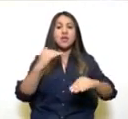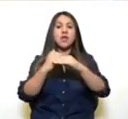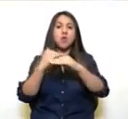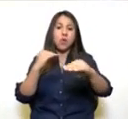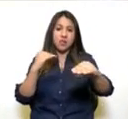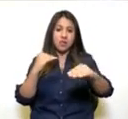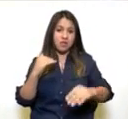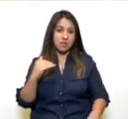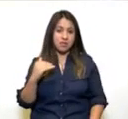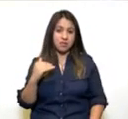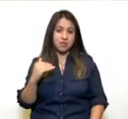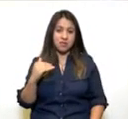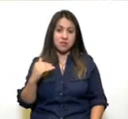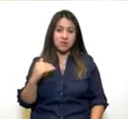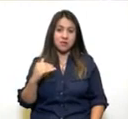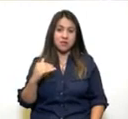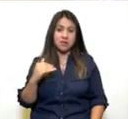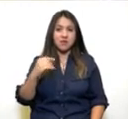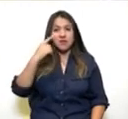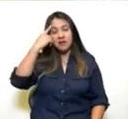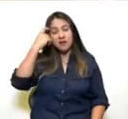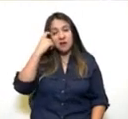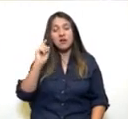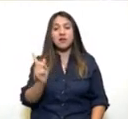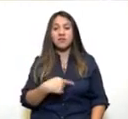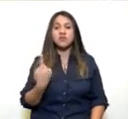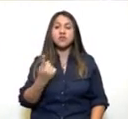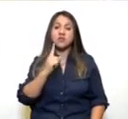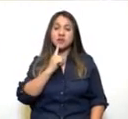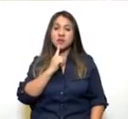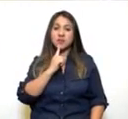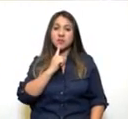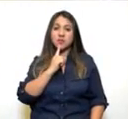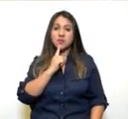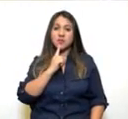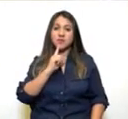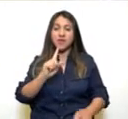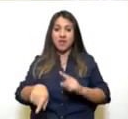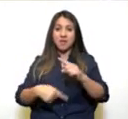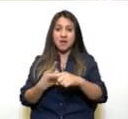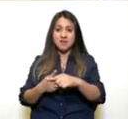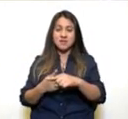e creo que nosotros tenemos además